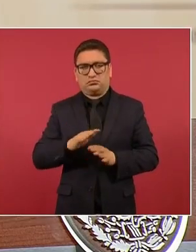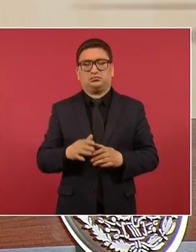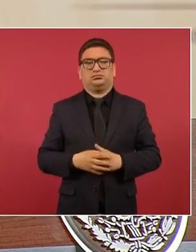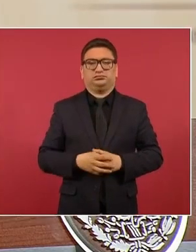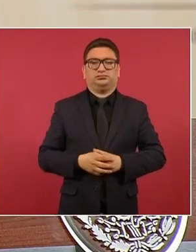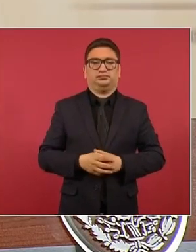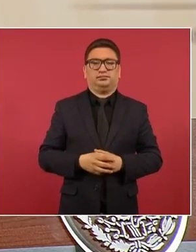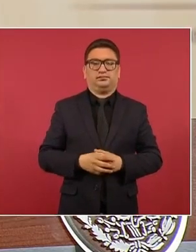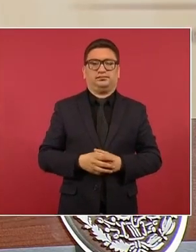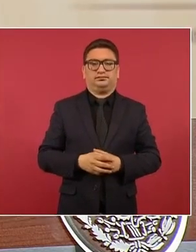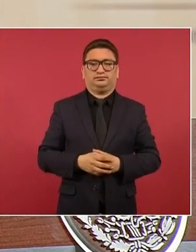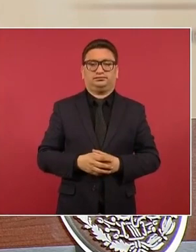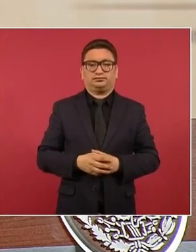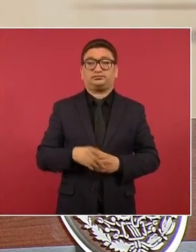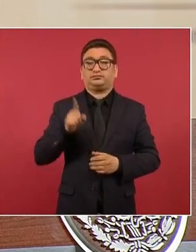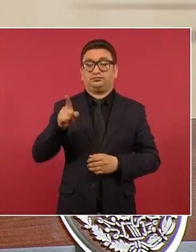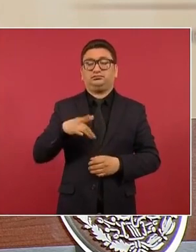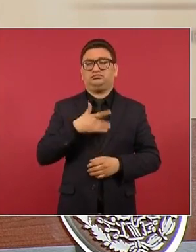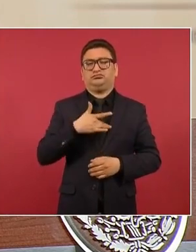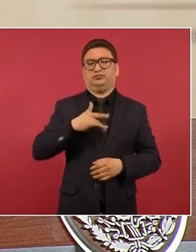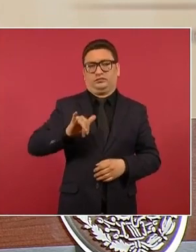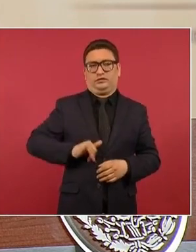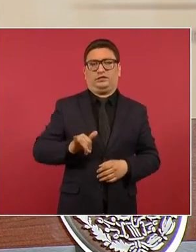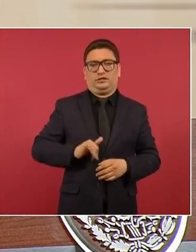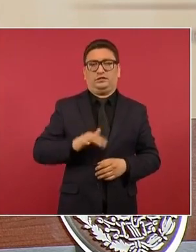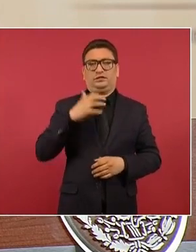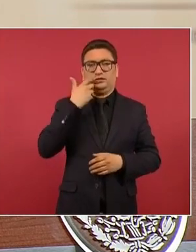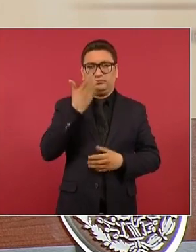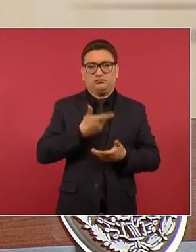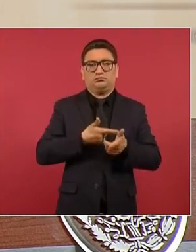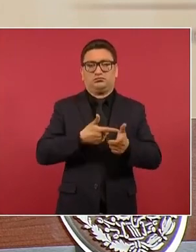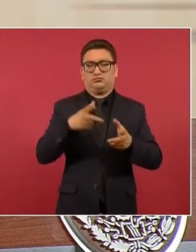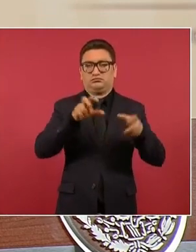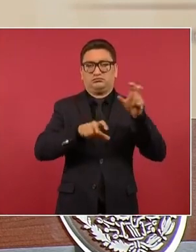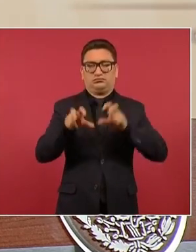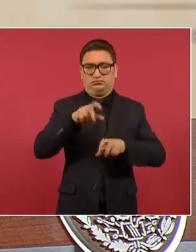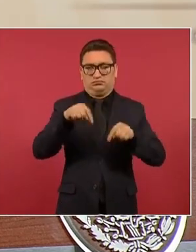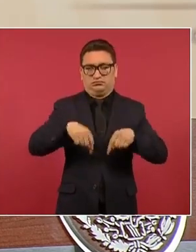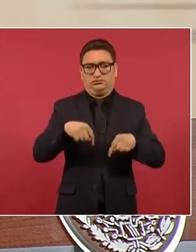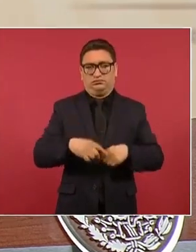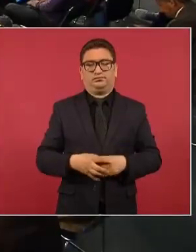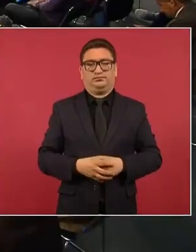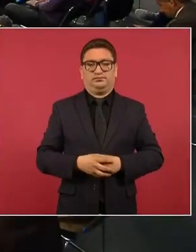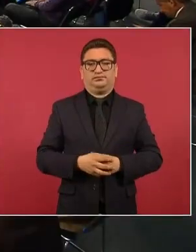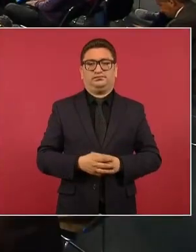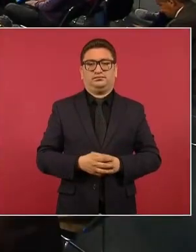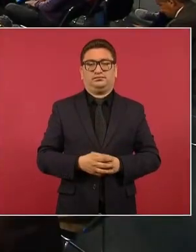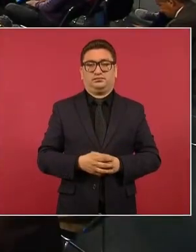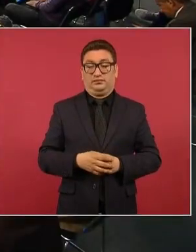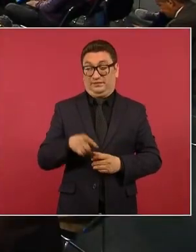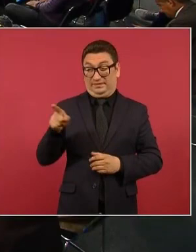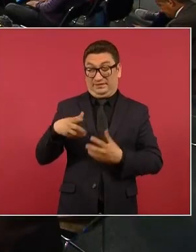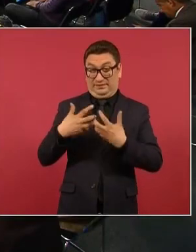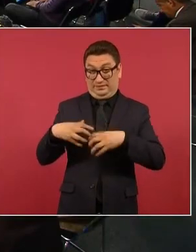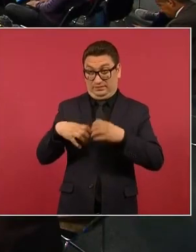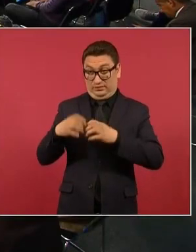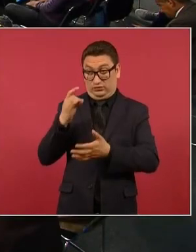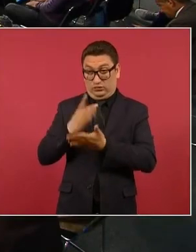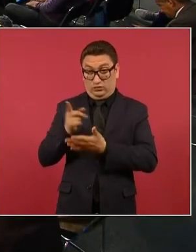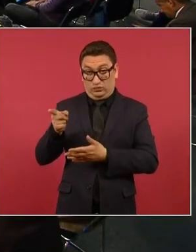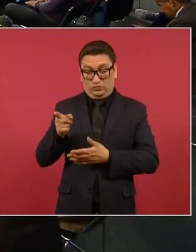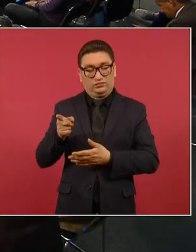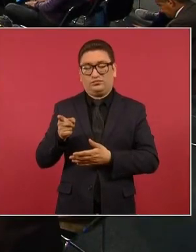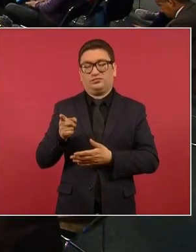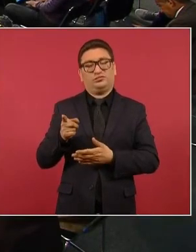y tienen interés en seguir invirtiendo. Y no solo es esta empresa, que eso